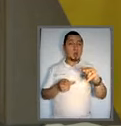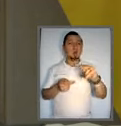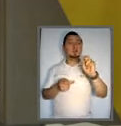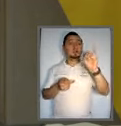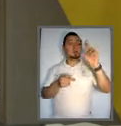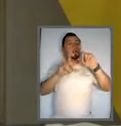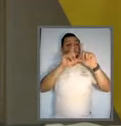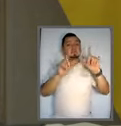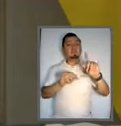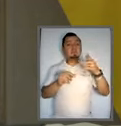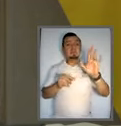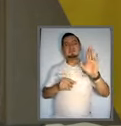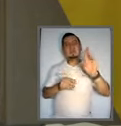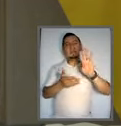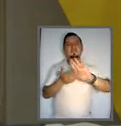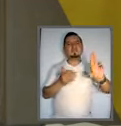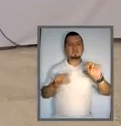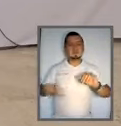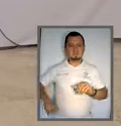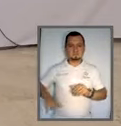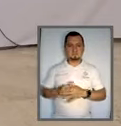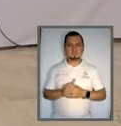cuenta o no las cifras.